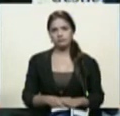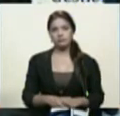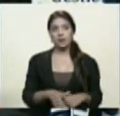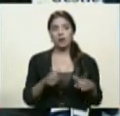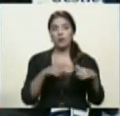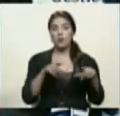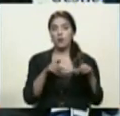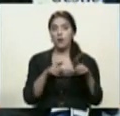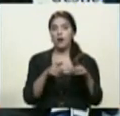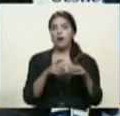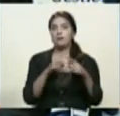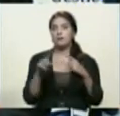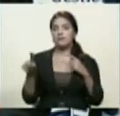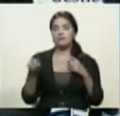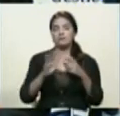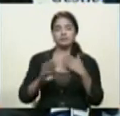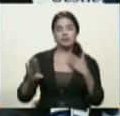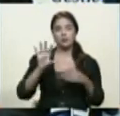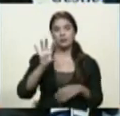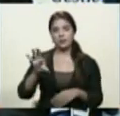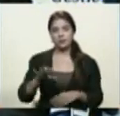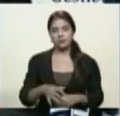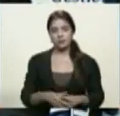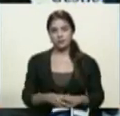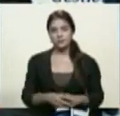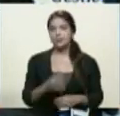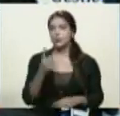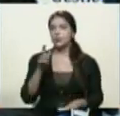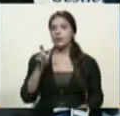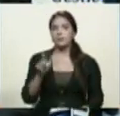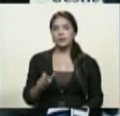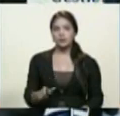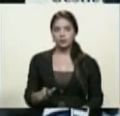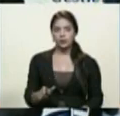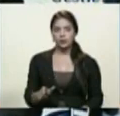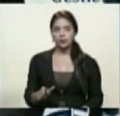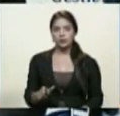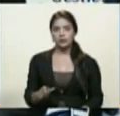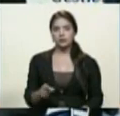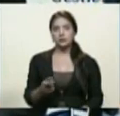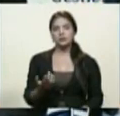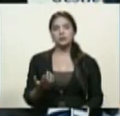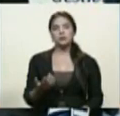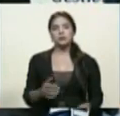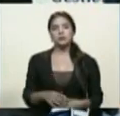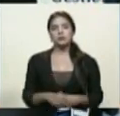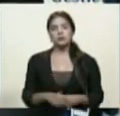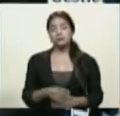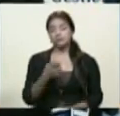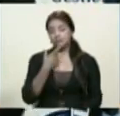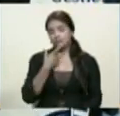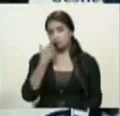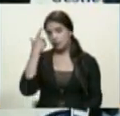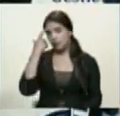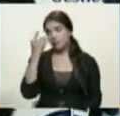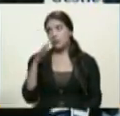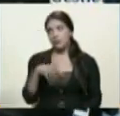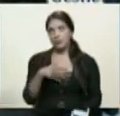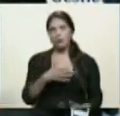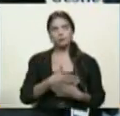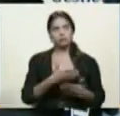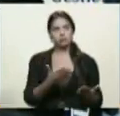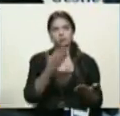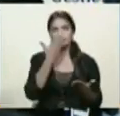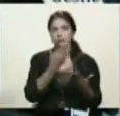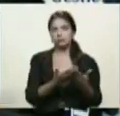ajenos a tu patria una persona que tenga un mínimo de vergüenza yo dispuesto a la orden